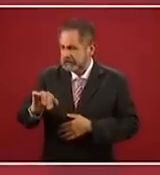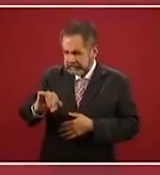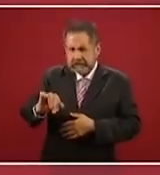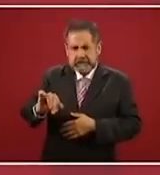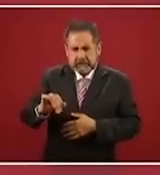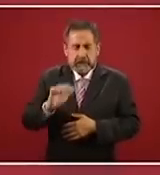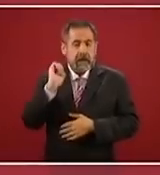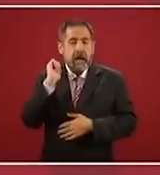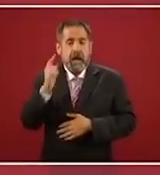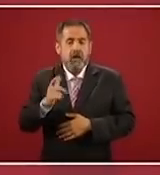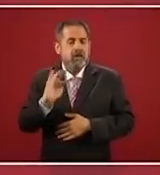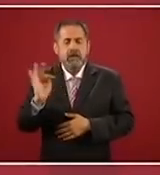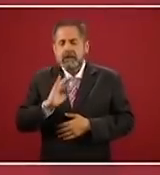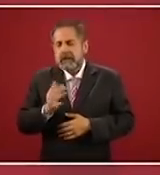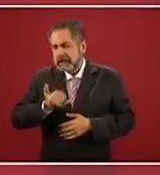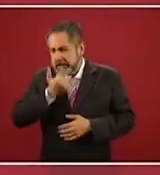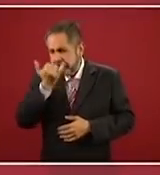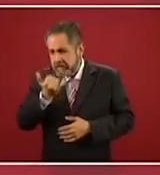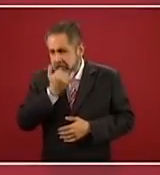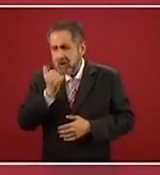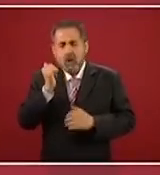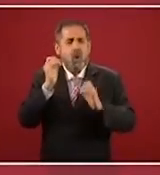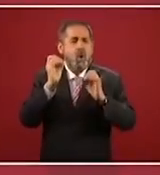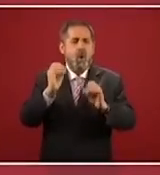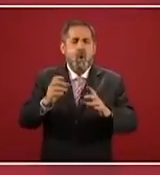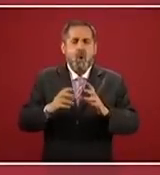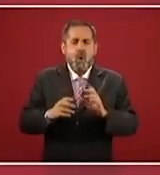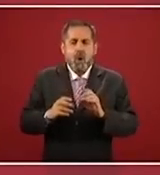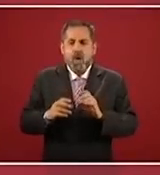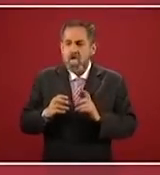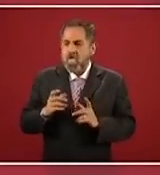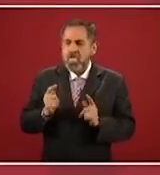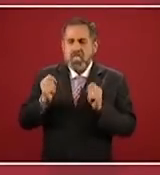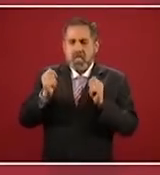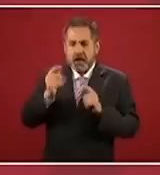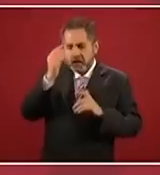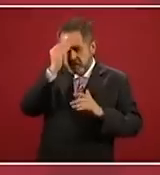error, ¿sí? Y si fue más que un error,